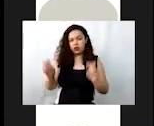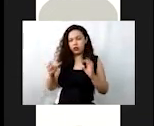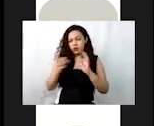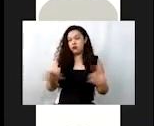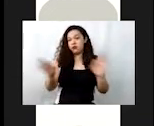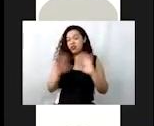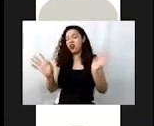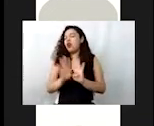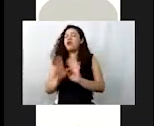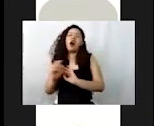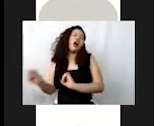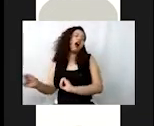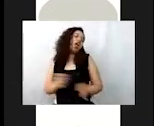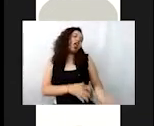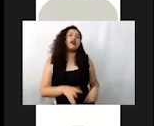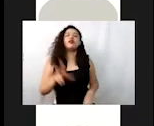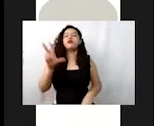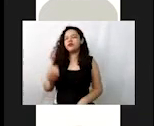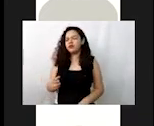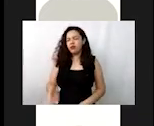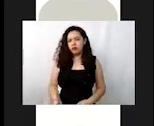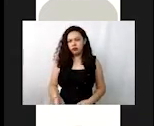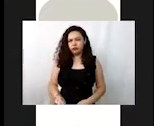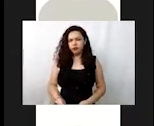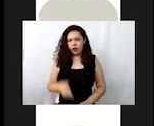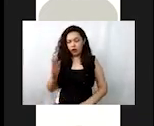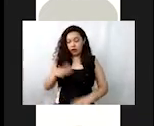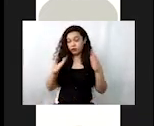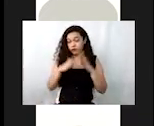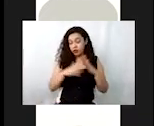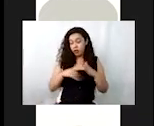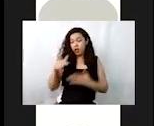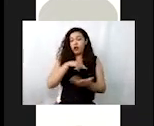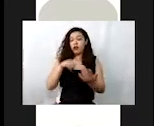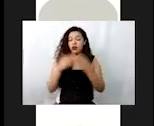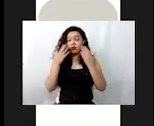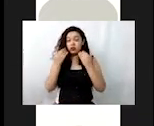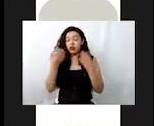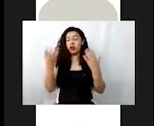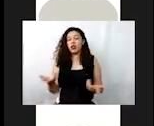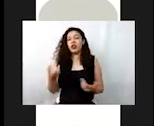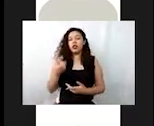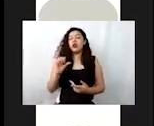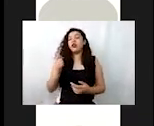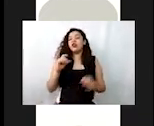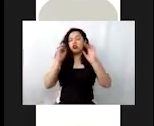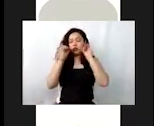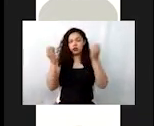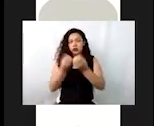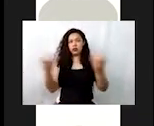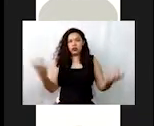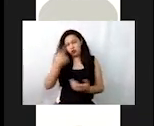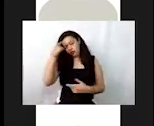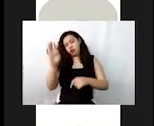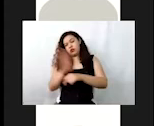pasar de lado, porque a veces lo que no encontramos en casa o a nivel local, pues sí están haciendo otras organizaciones, y la ventaja que en